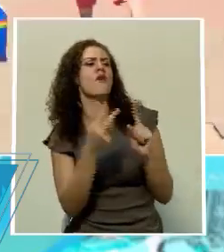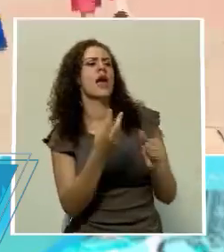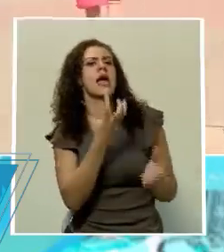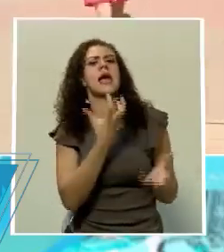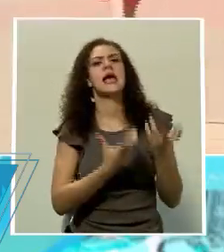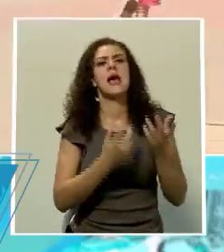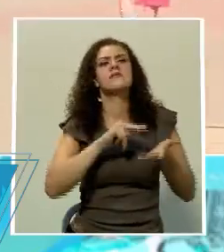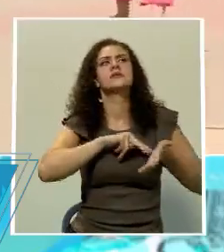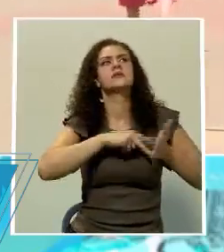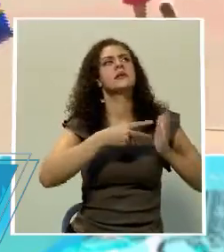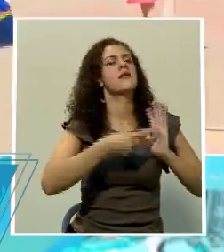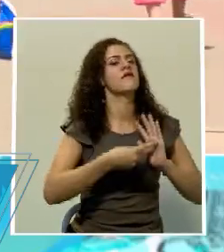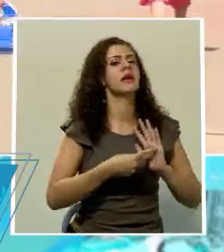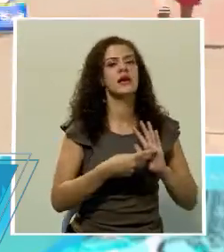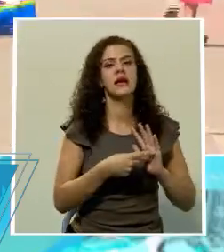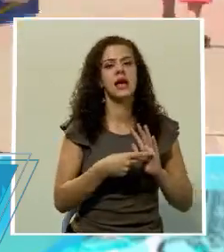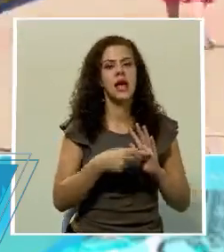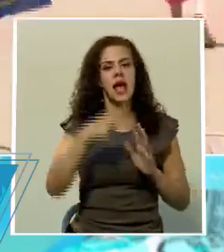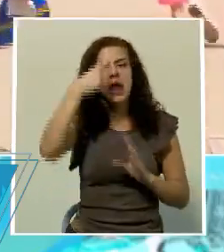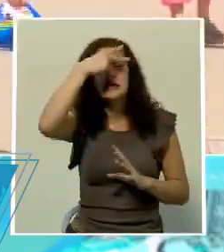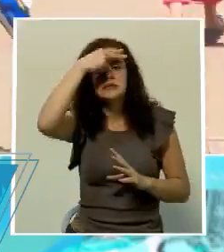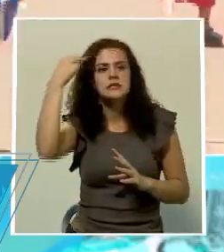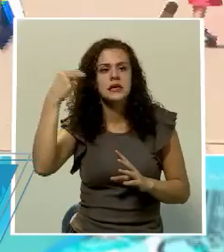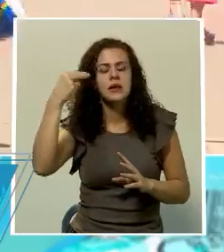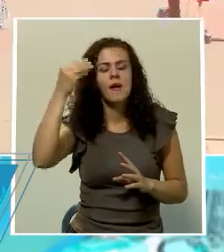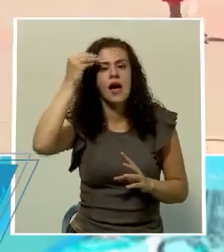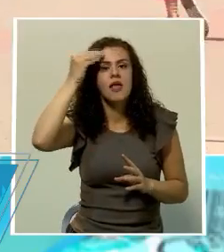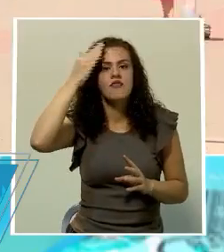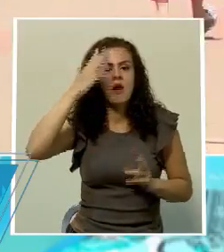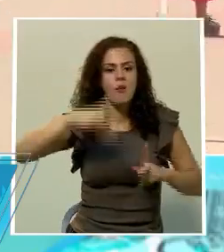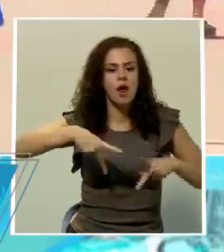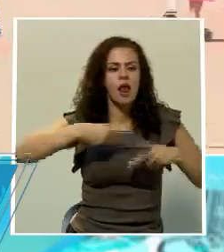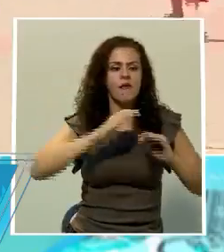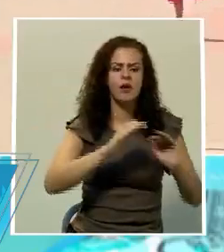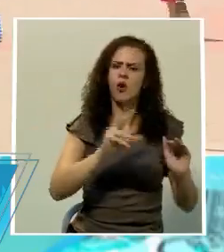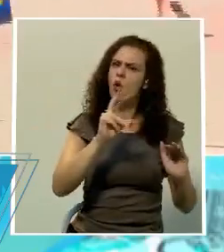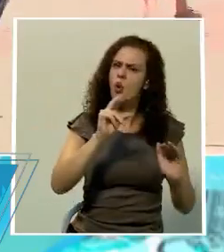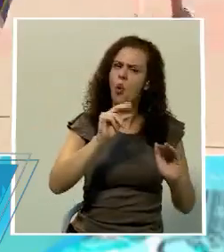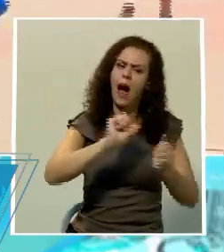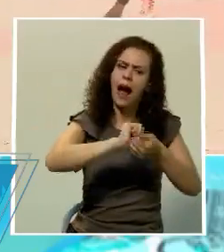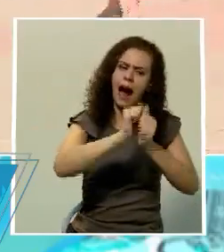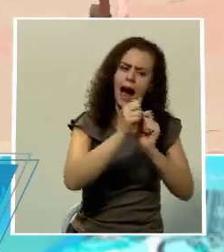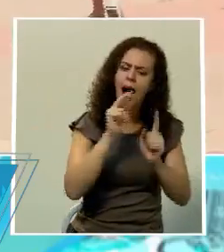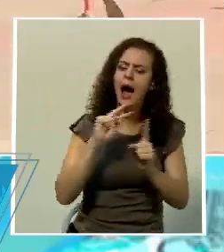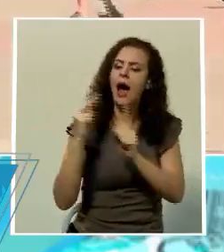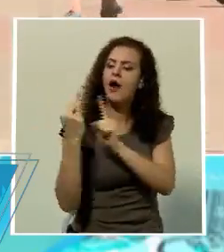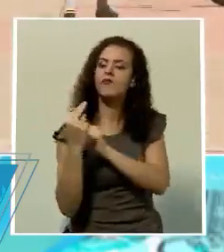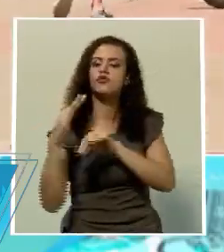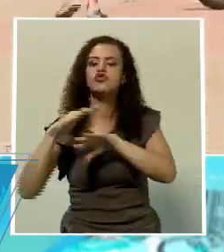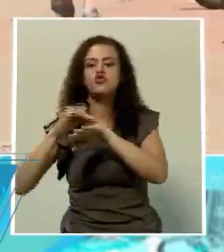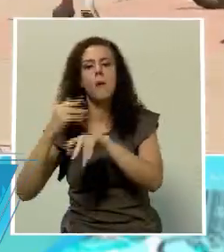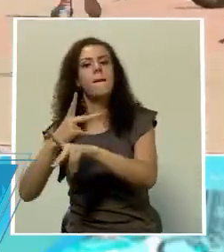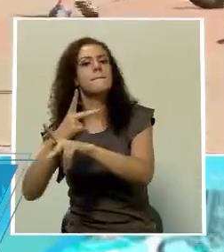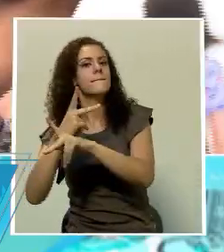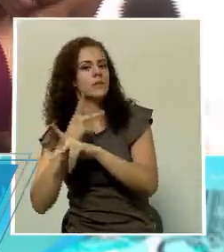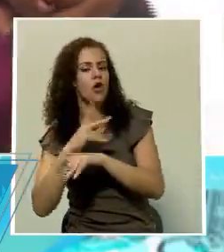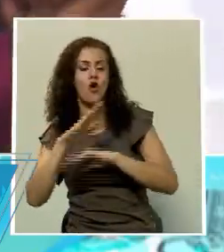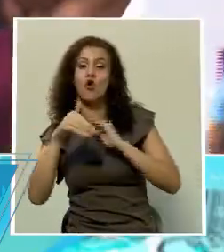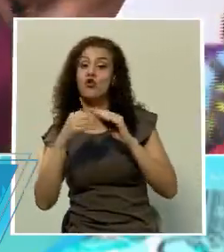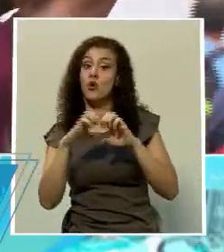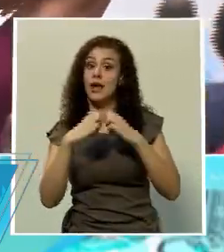quemadura va a significar un estigma en la vida del niño, sino cambiar el enfoque hacia la prevención. Ahora, todo el